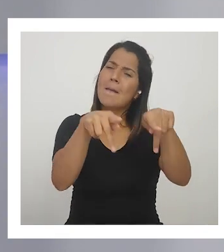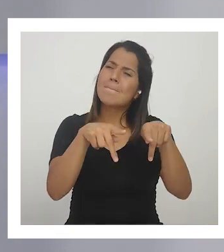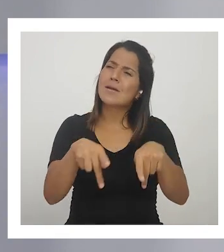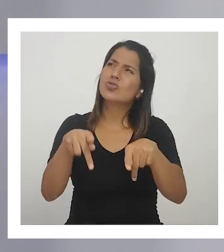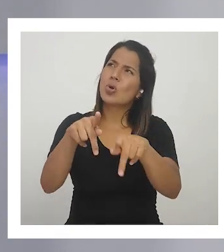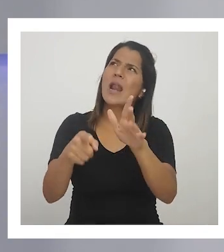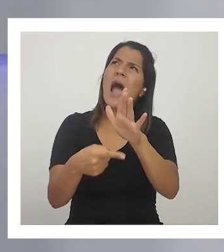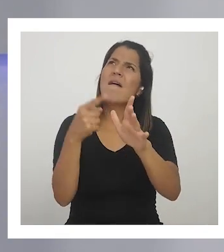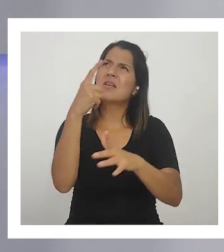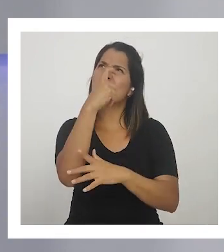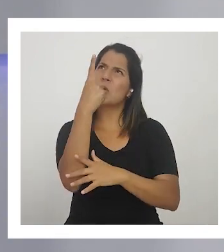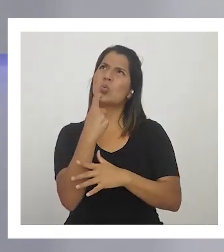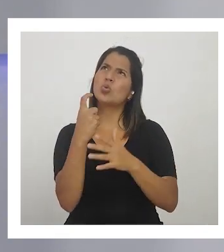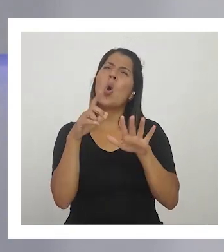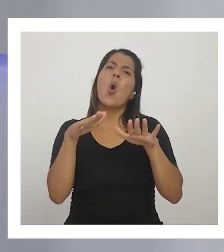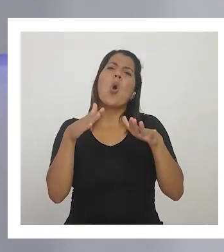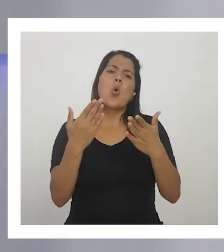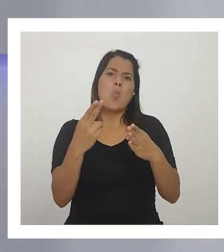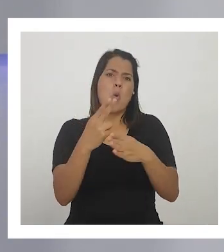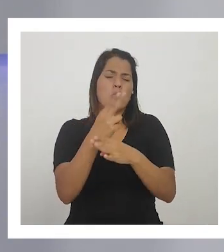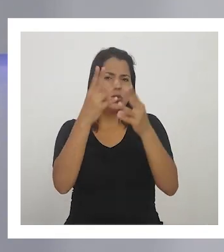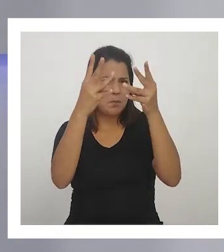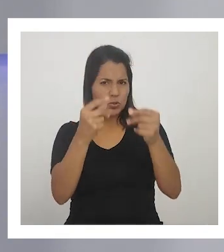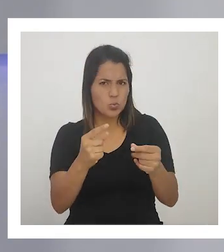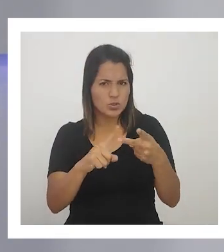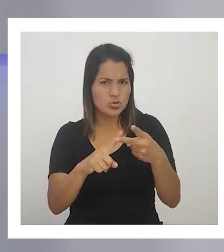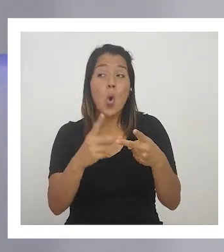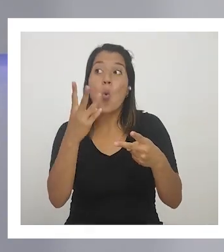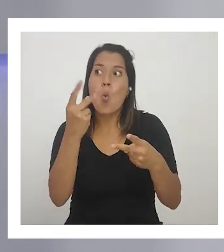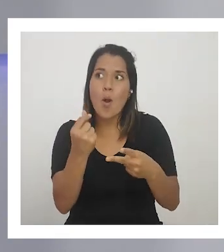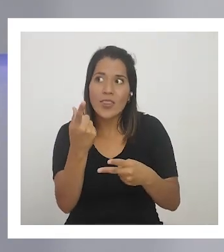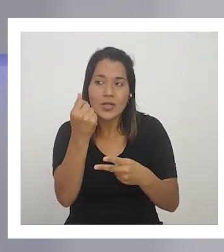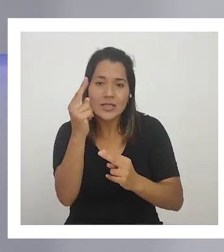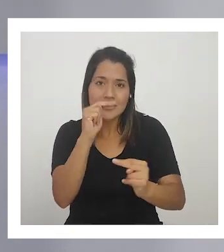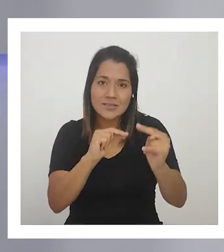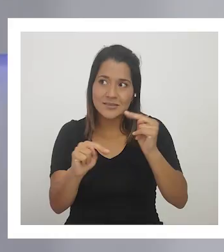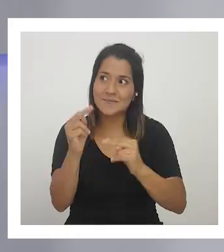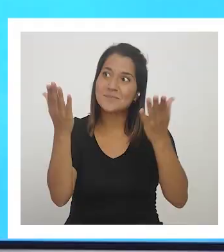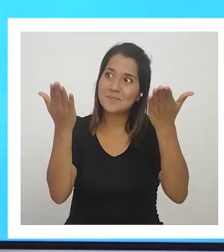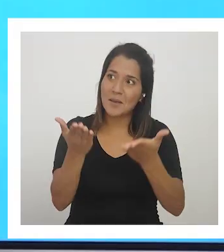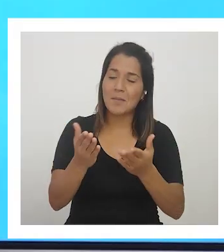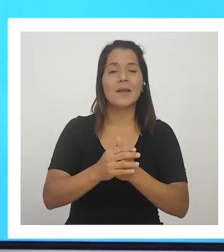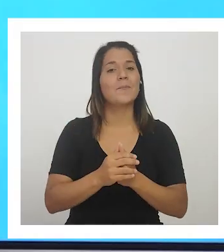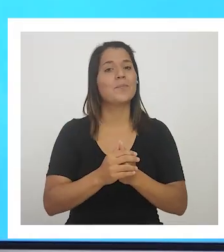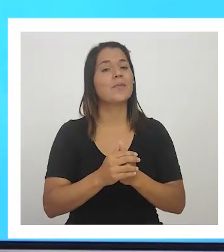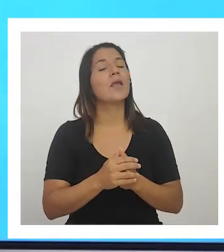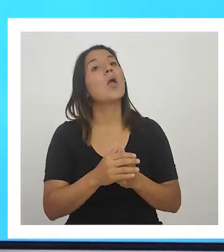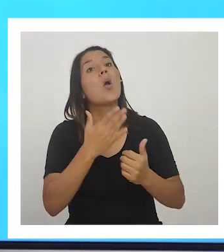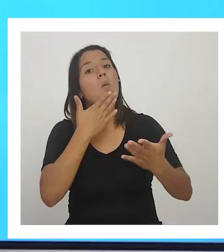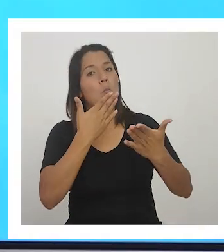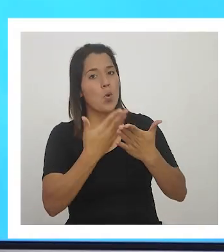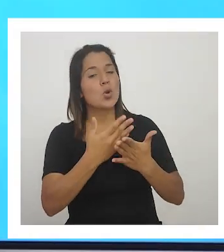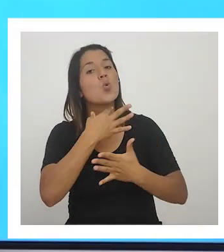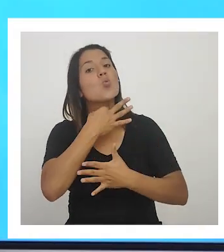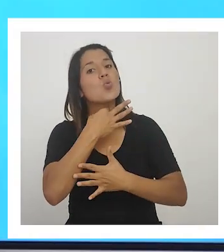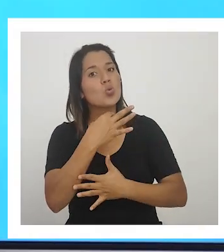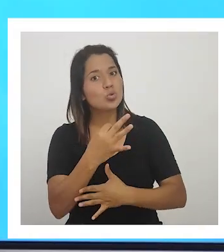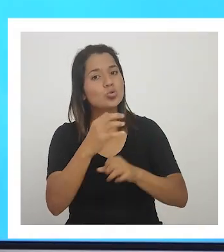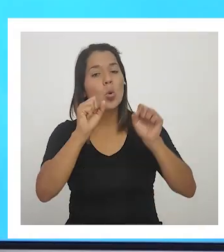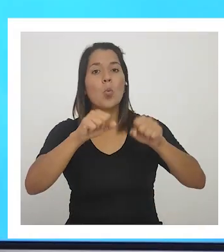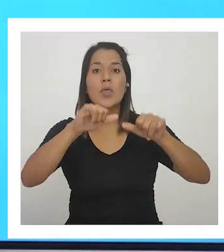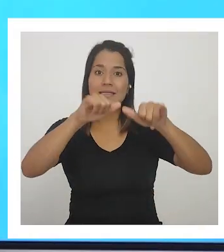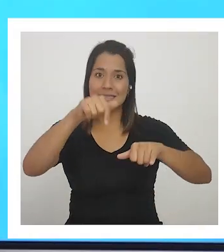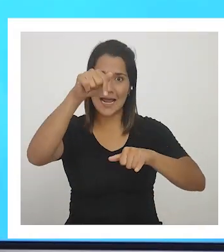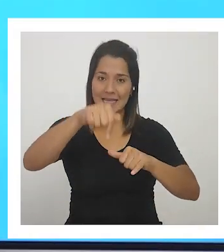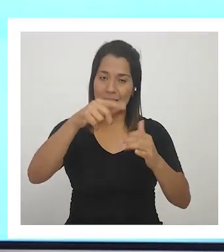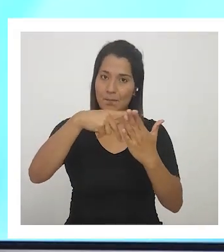se invierten estos recursos y de cuánto dinero estamos hablando, don Emanuel. Bienvenido. Muy bueno, un gusto y un placer poder estar en este